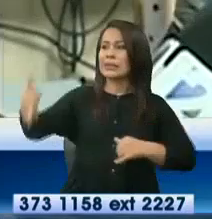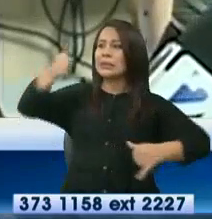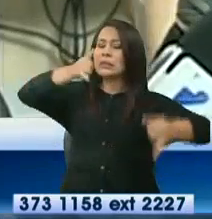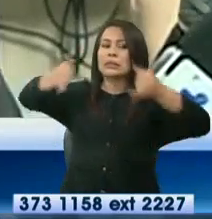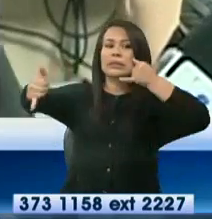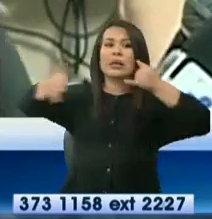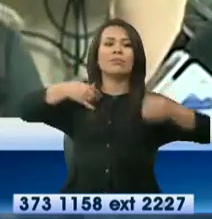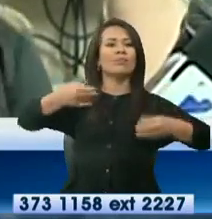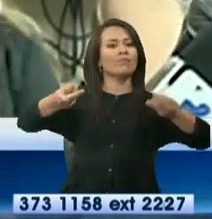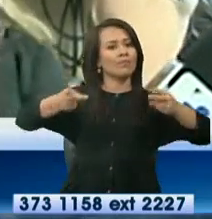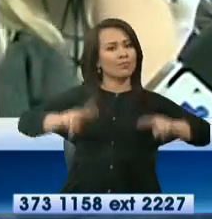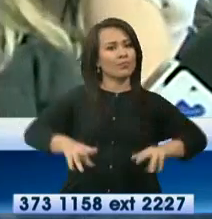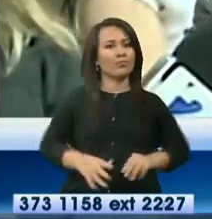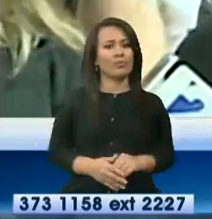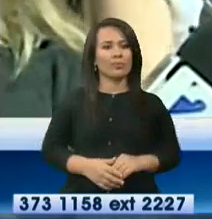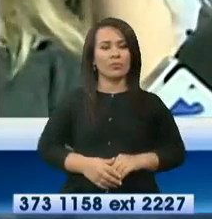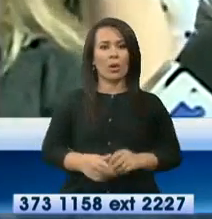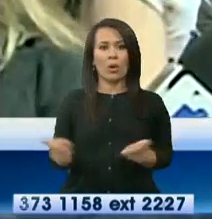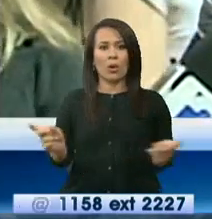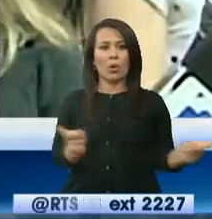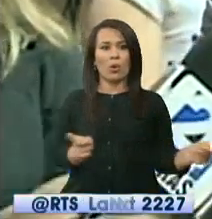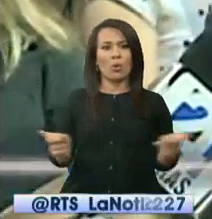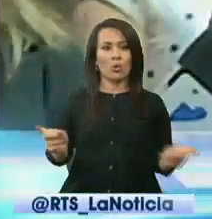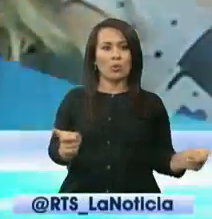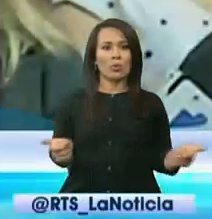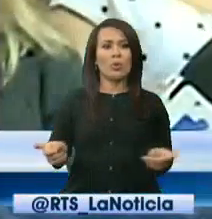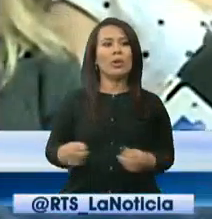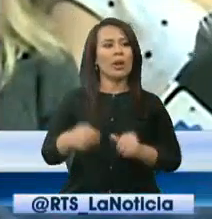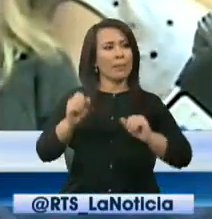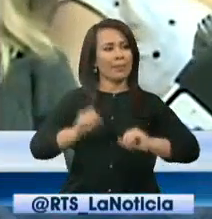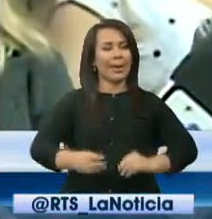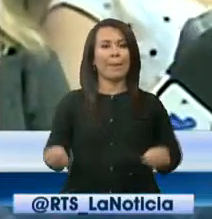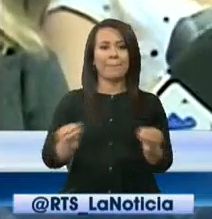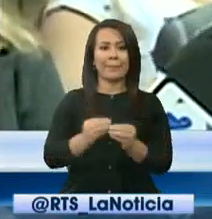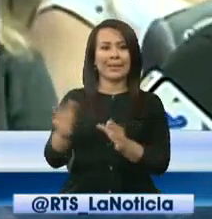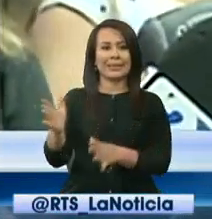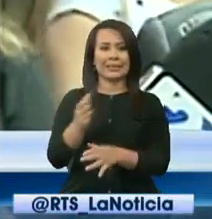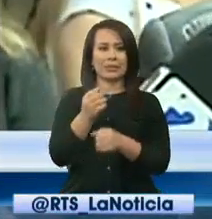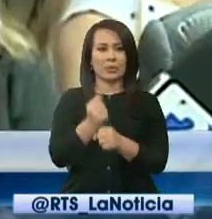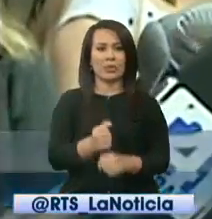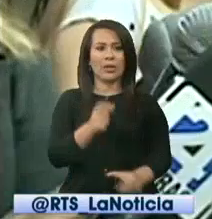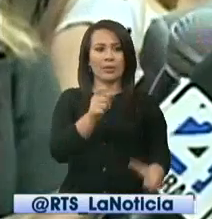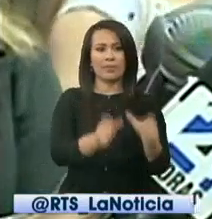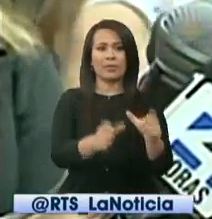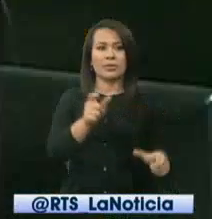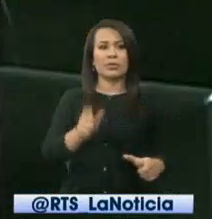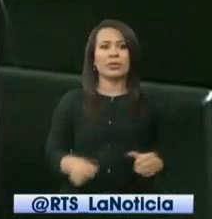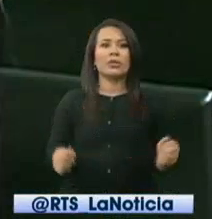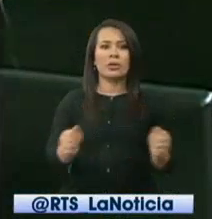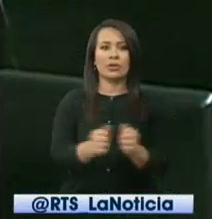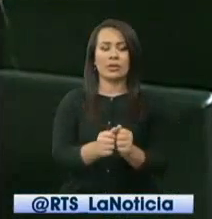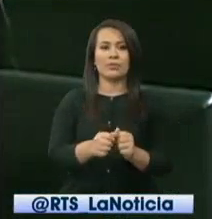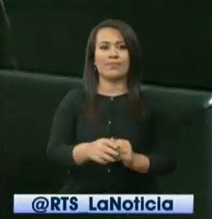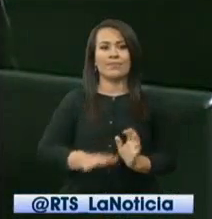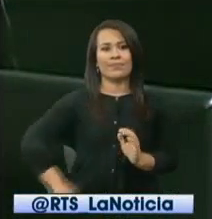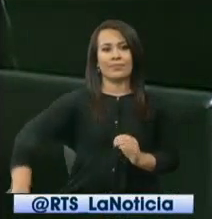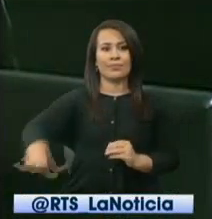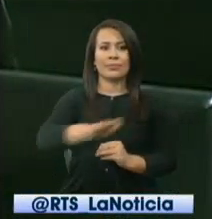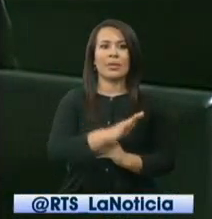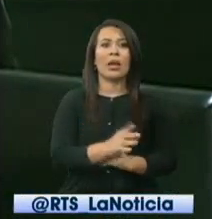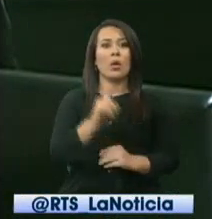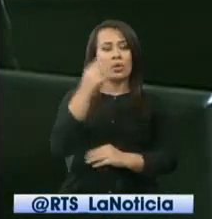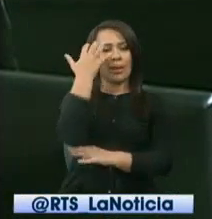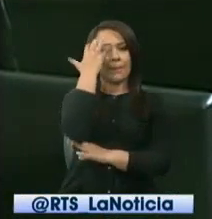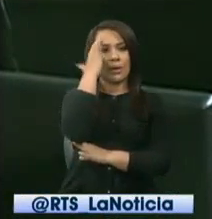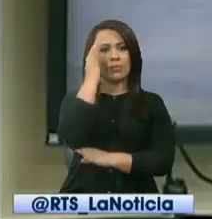eficientes en controlar y recaudar la seguridad de todos los ciudadanos dentro del territorio cantonal. Una de las prioridades de